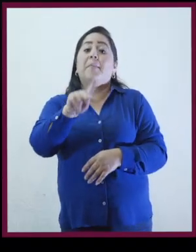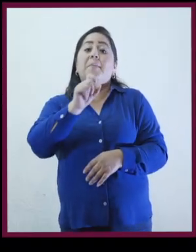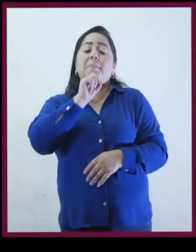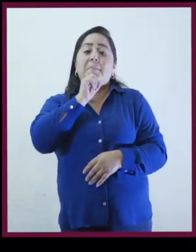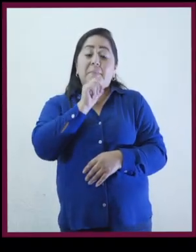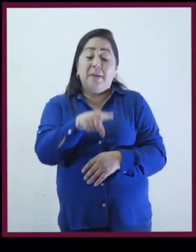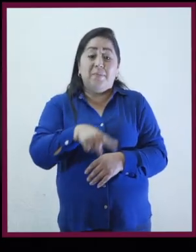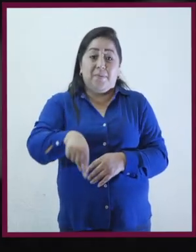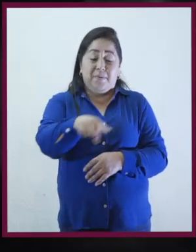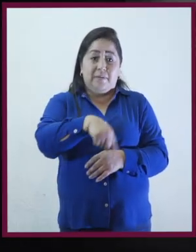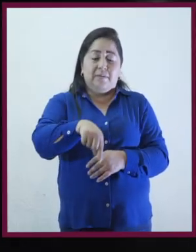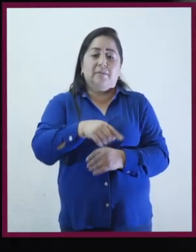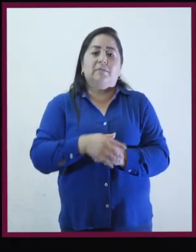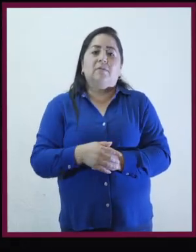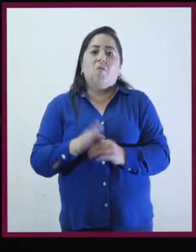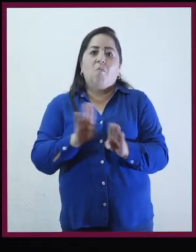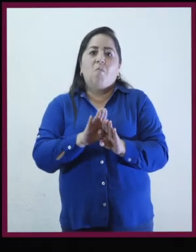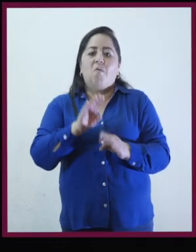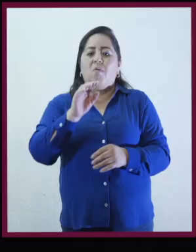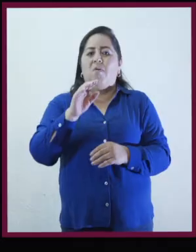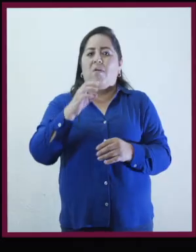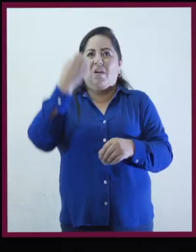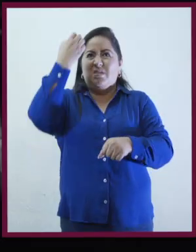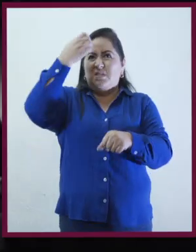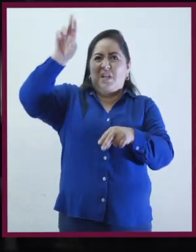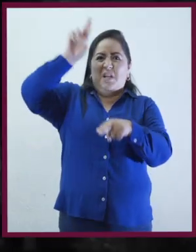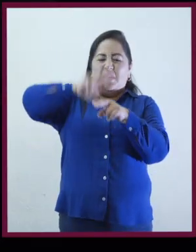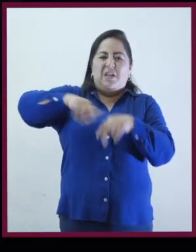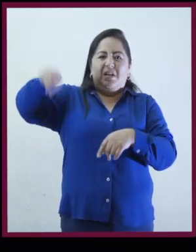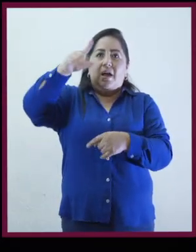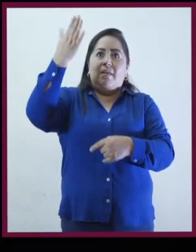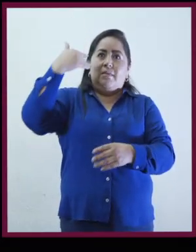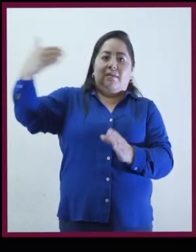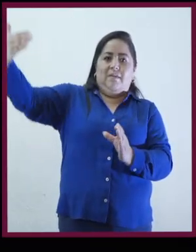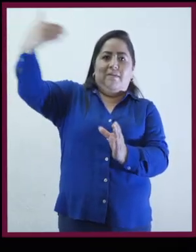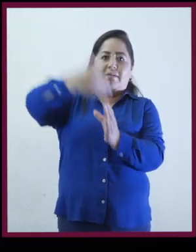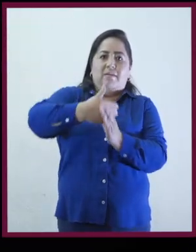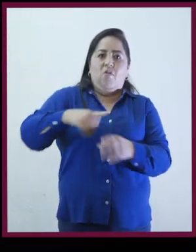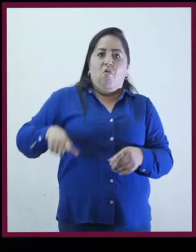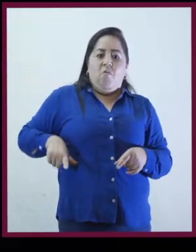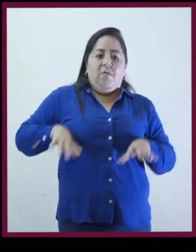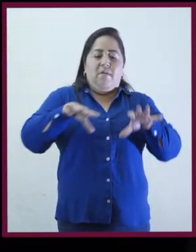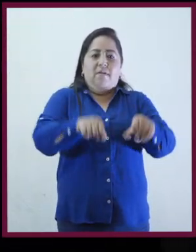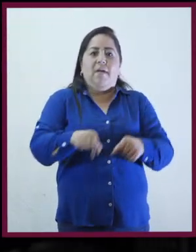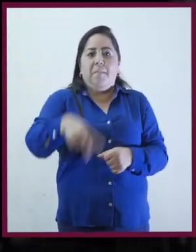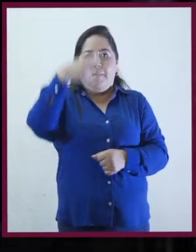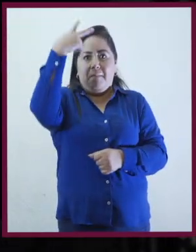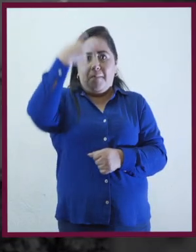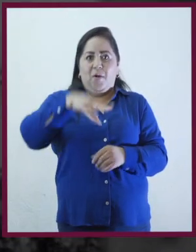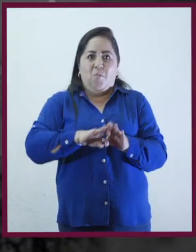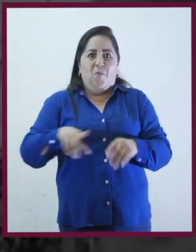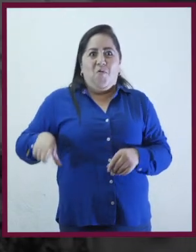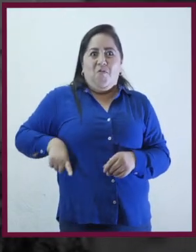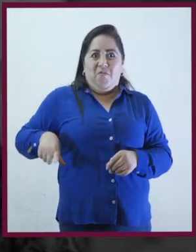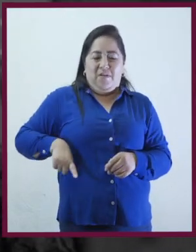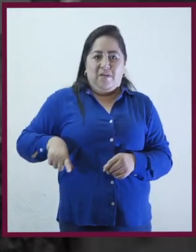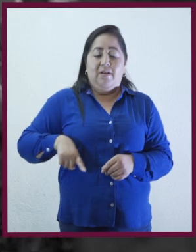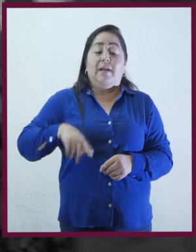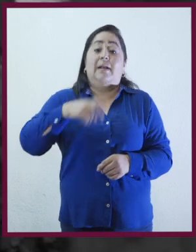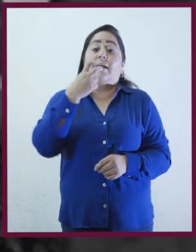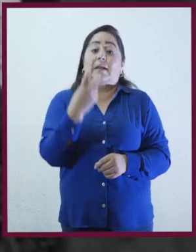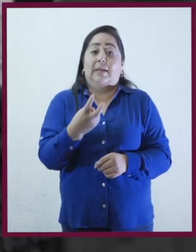esta caterva de aventureros extranjeros que habían venido a gobernar a México. Entonces, acercándote